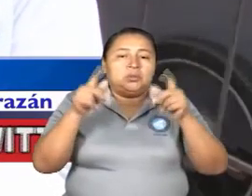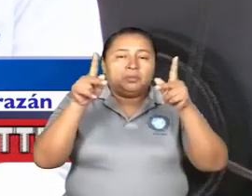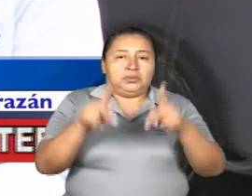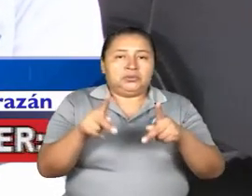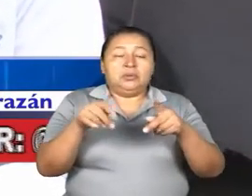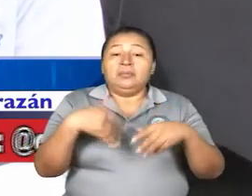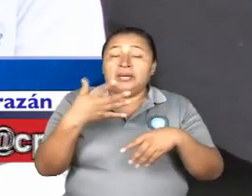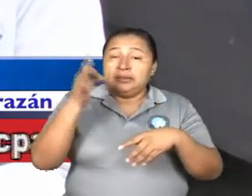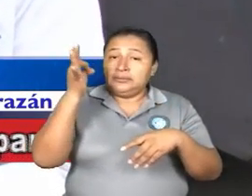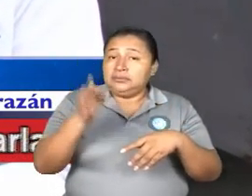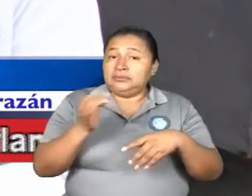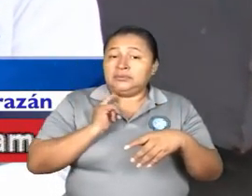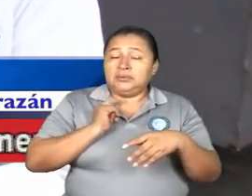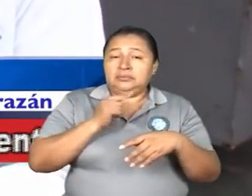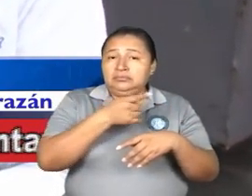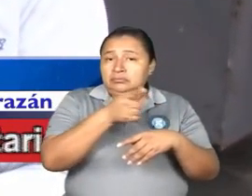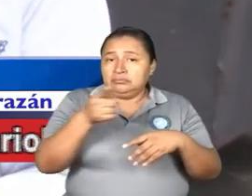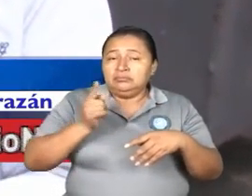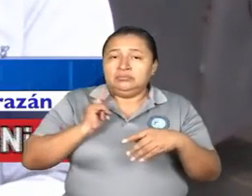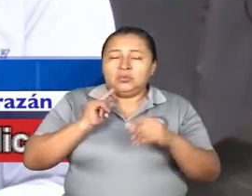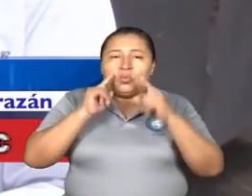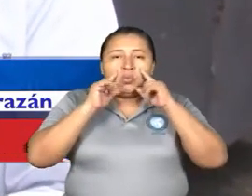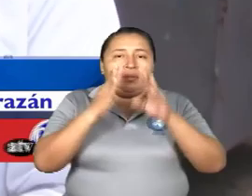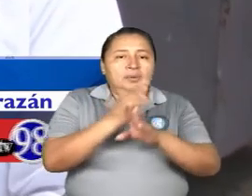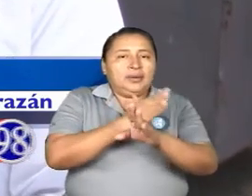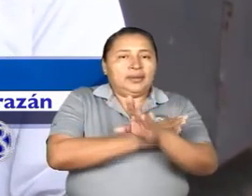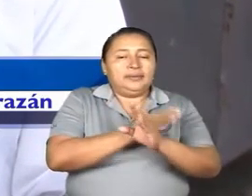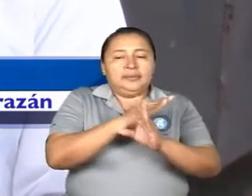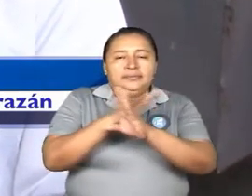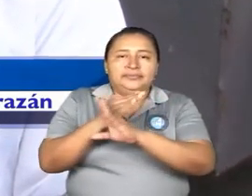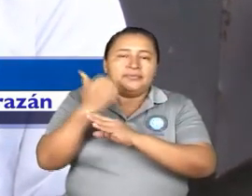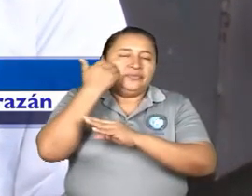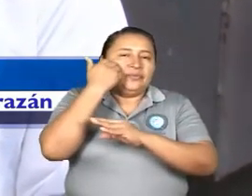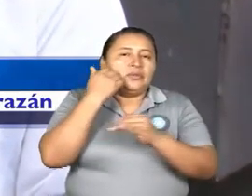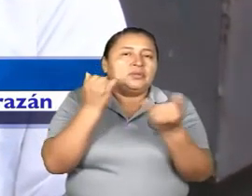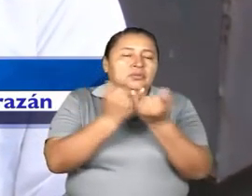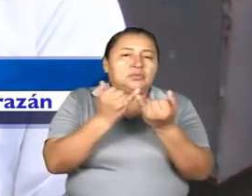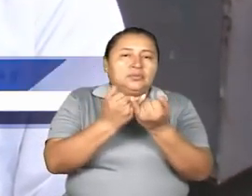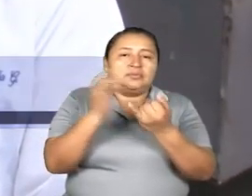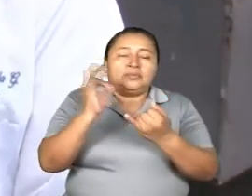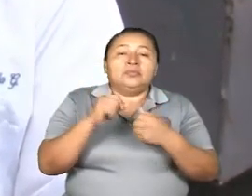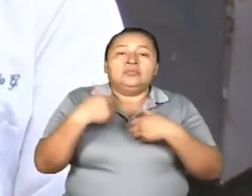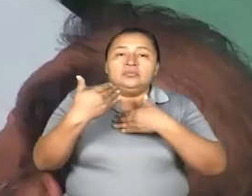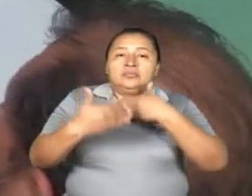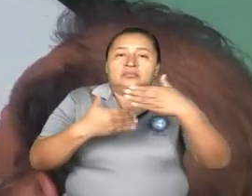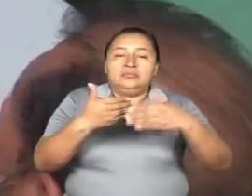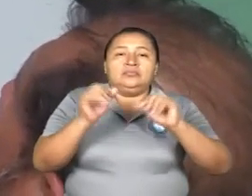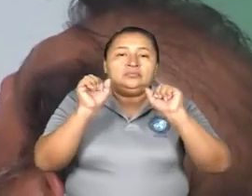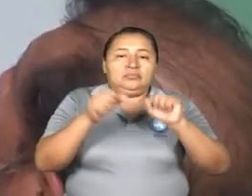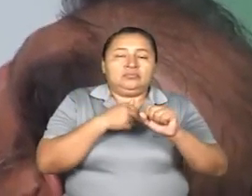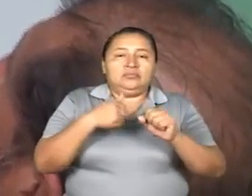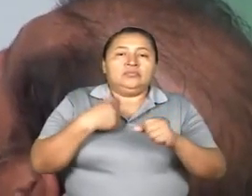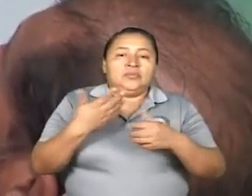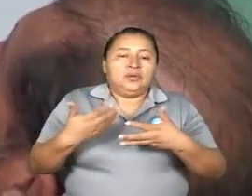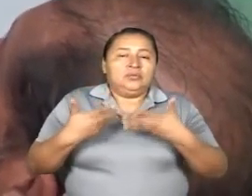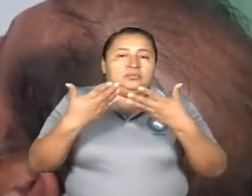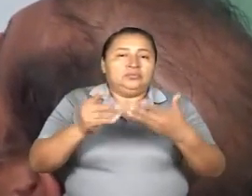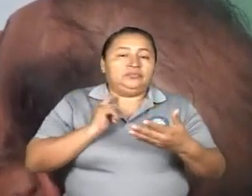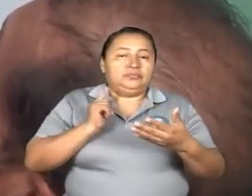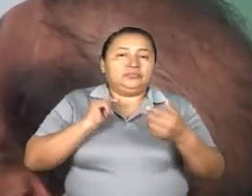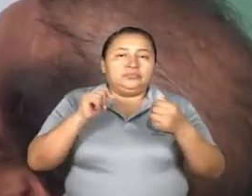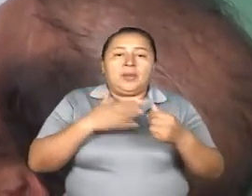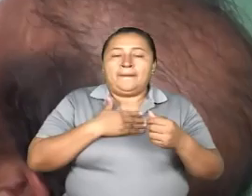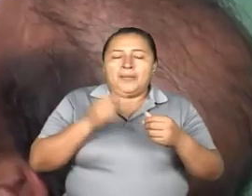de garantizar la prevención de las enfermedades y asimismo también los procesos para que se lleven a cabo